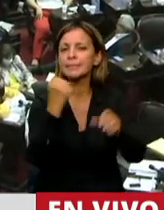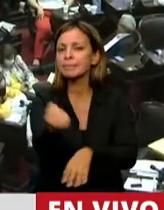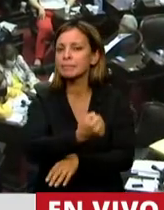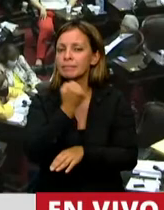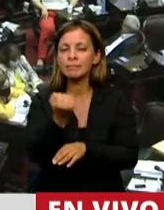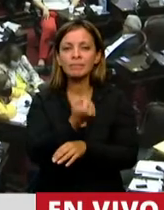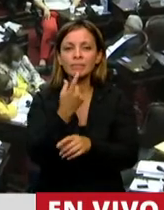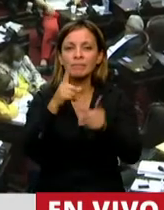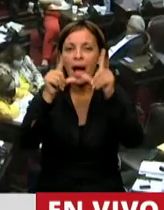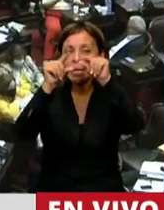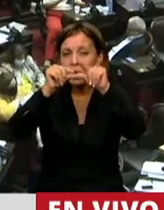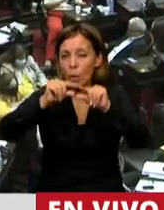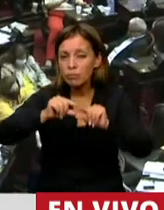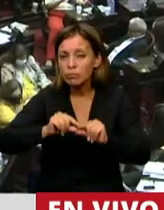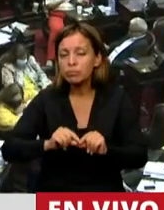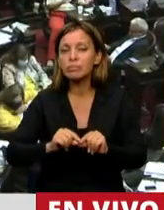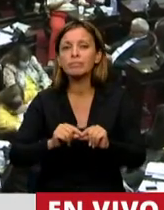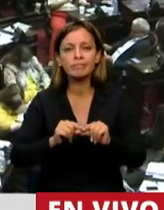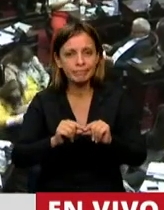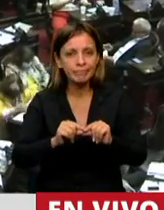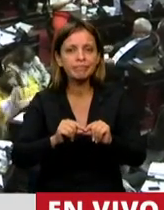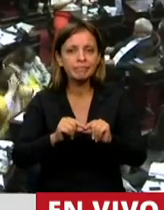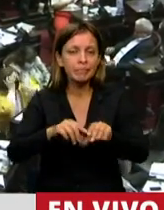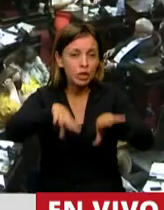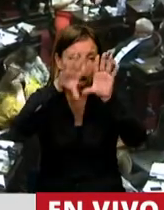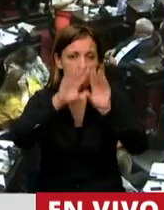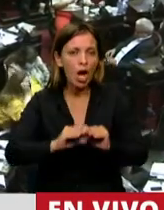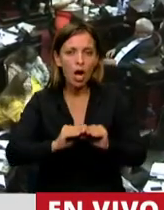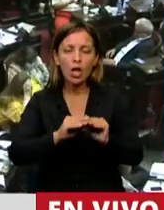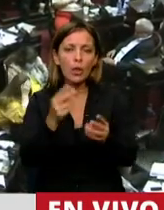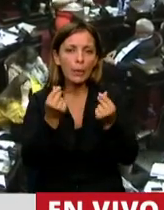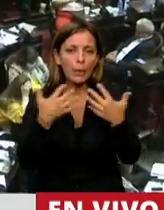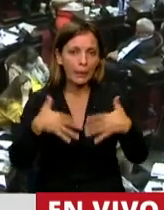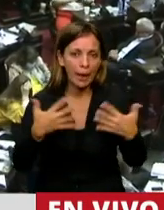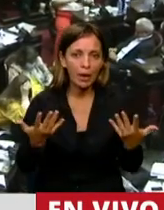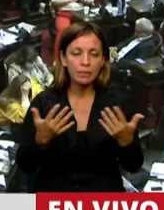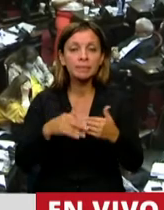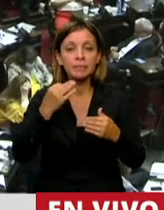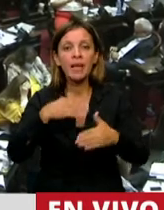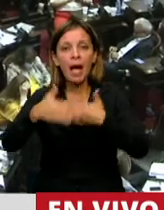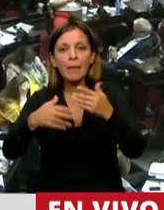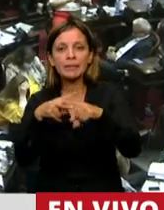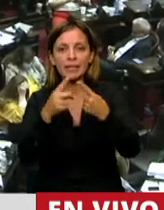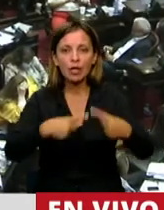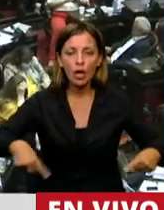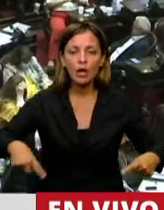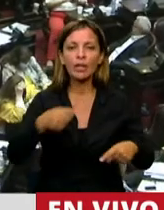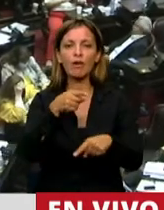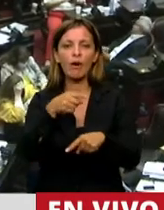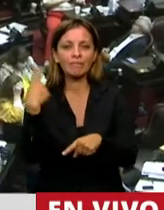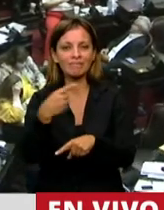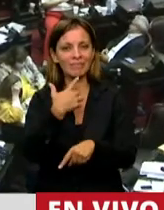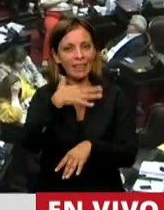sus artículos que lo conforman. La verdad, el avance tecnológico nosotros